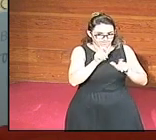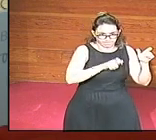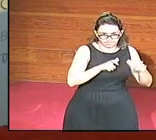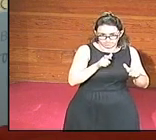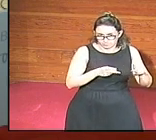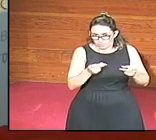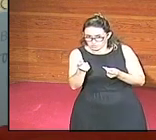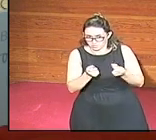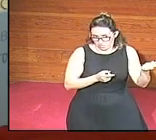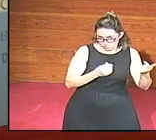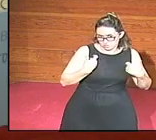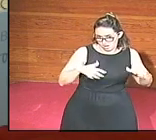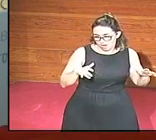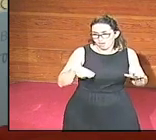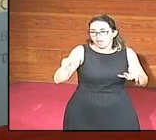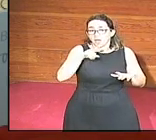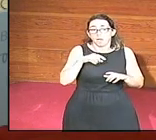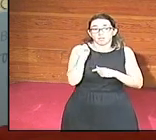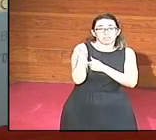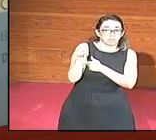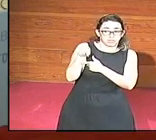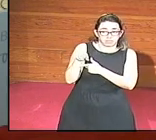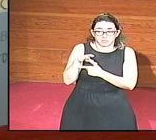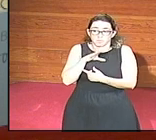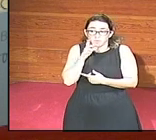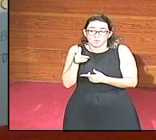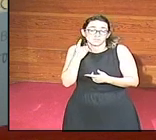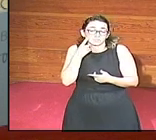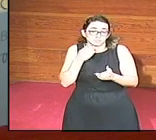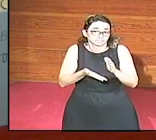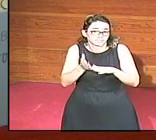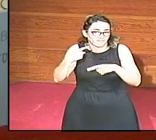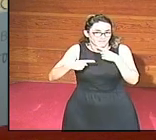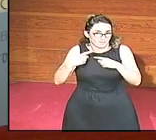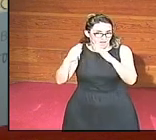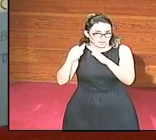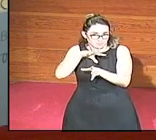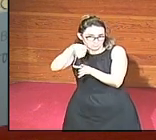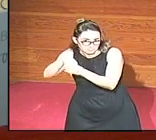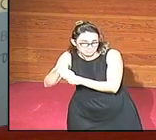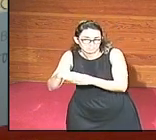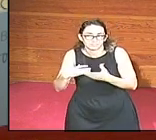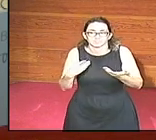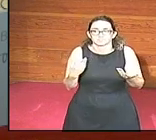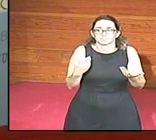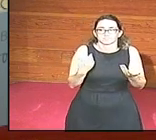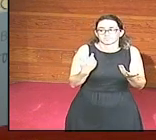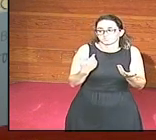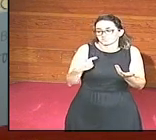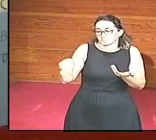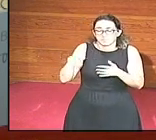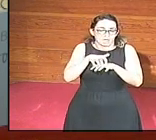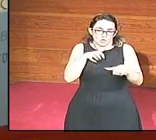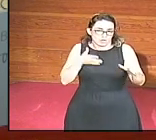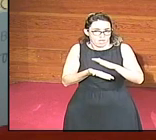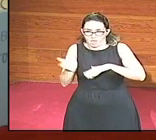ruido, no se nota tanto porque salen a casas de familiares, la mayoría se mueve a Ucrania, otros se han ido a Rusia